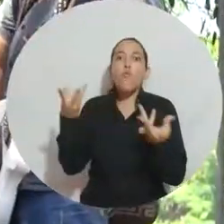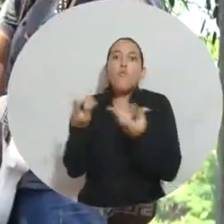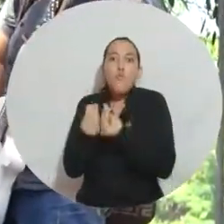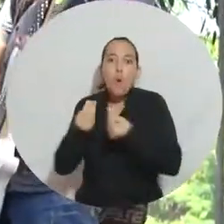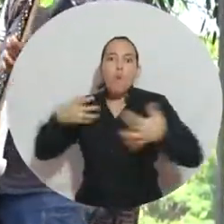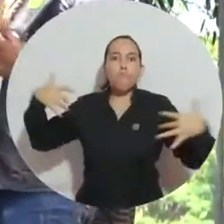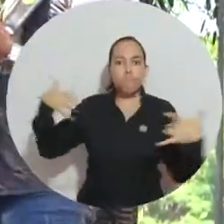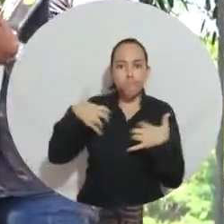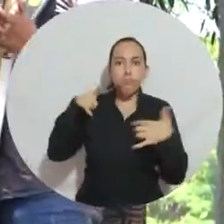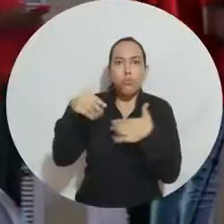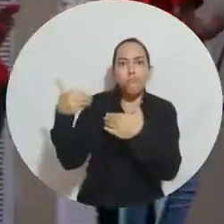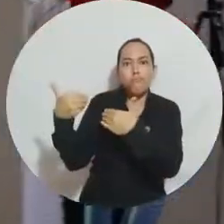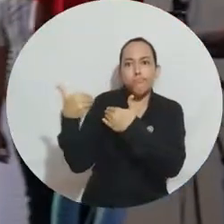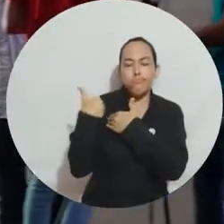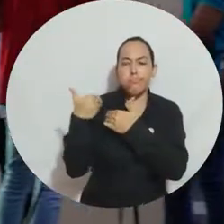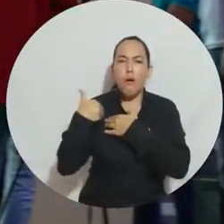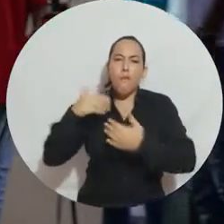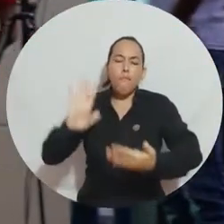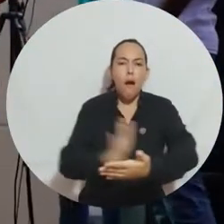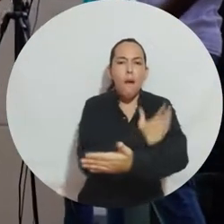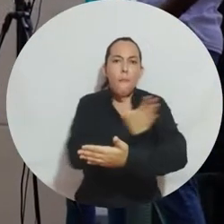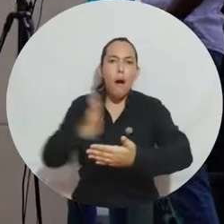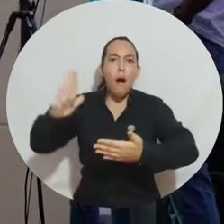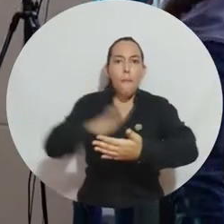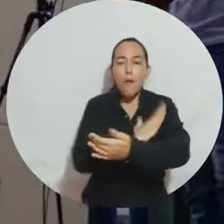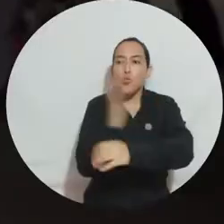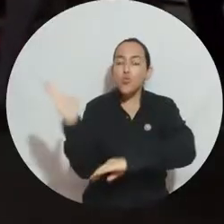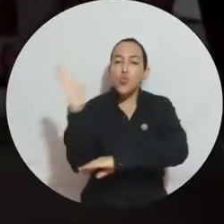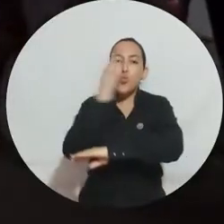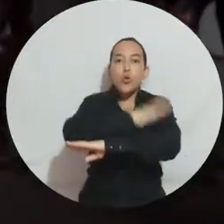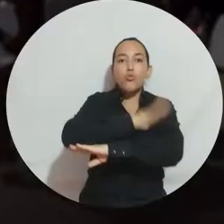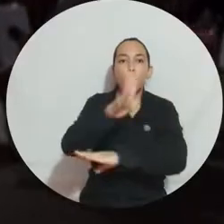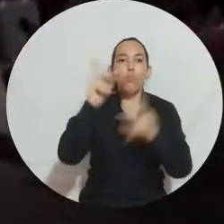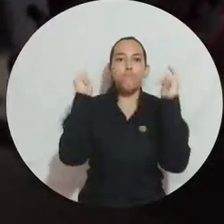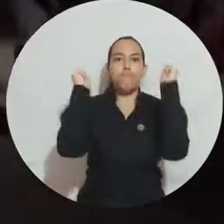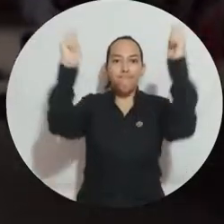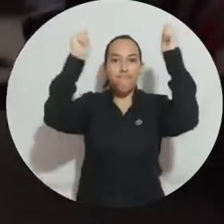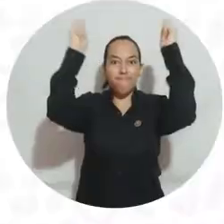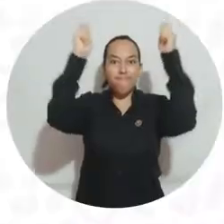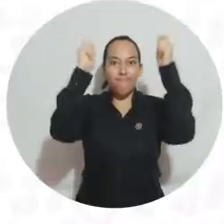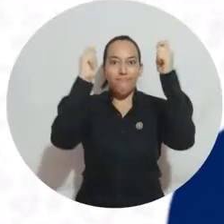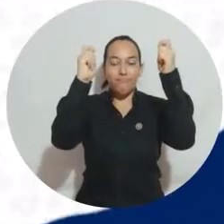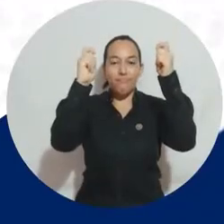vallenato fueron los encargados de amenizar el evento durante el transcurso del bingo solidario